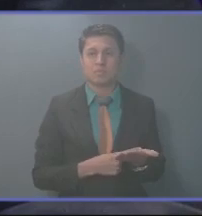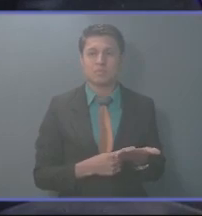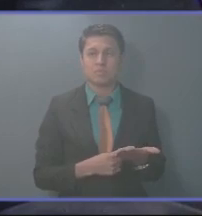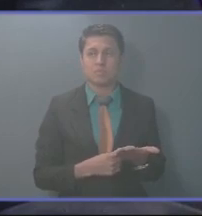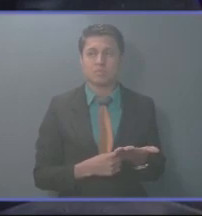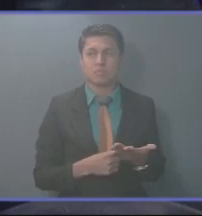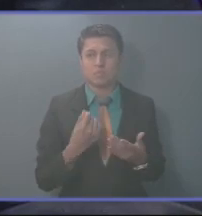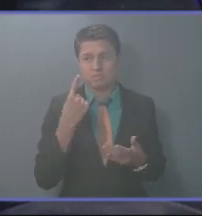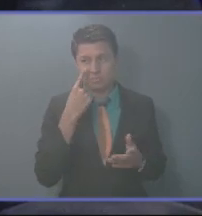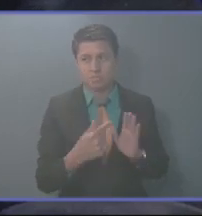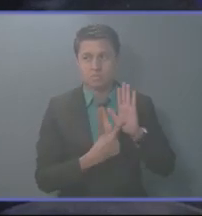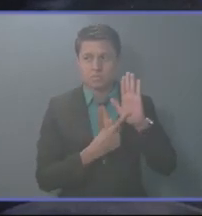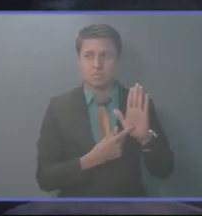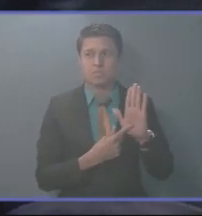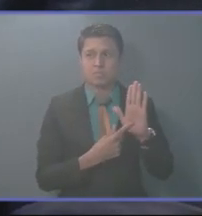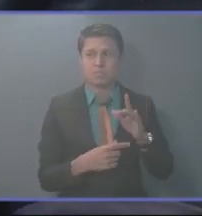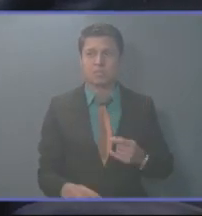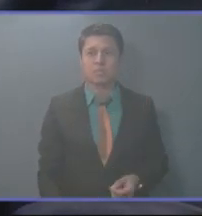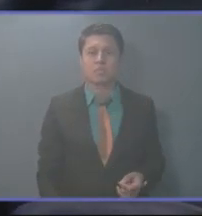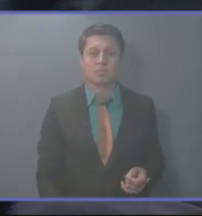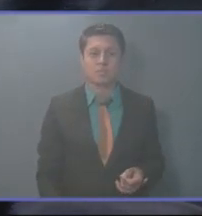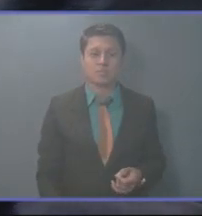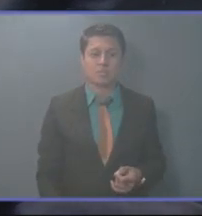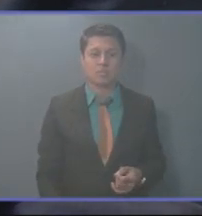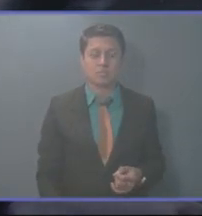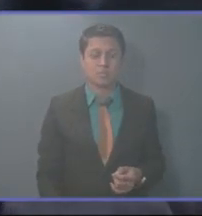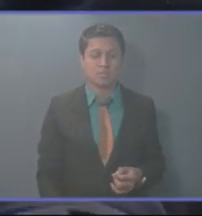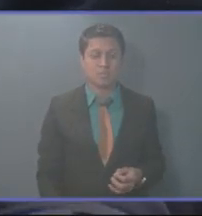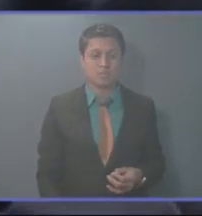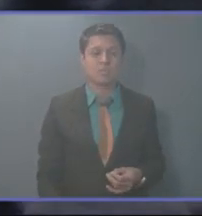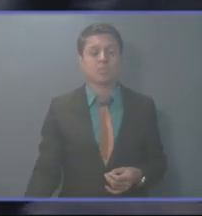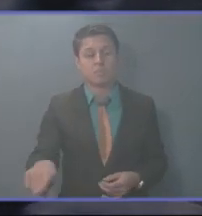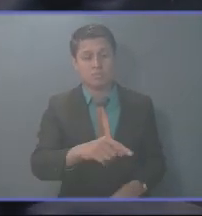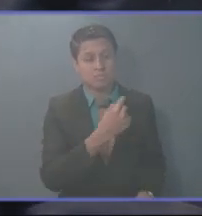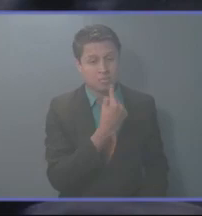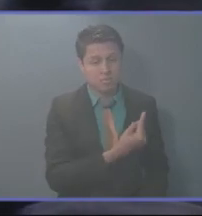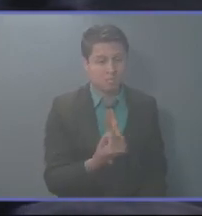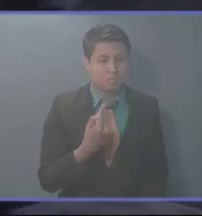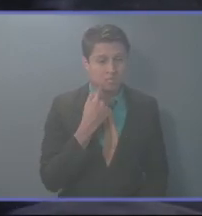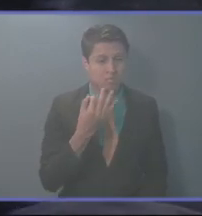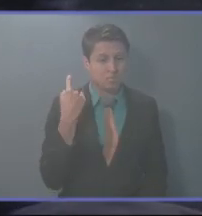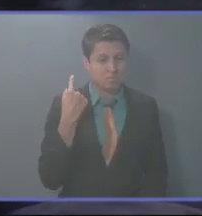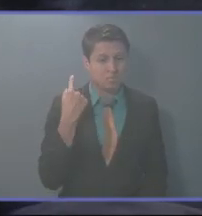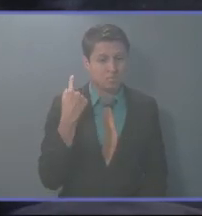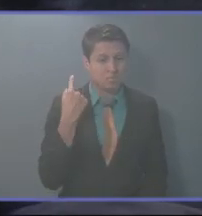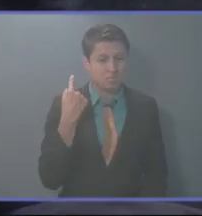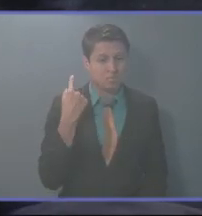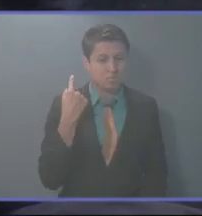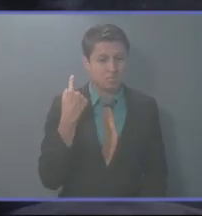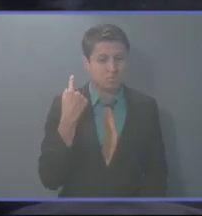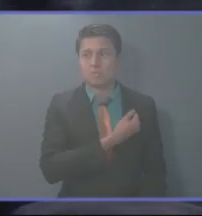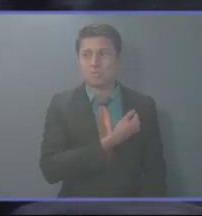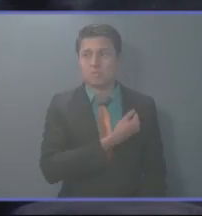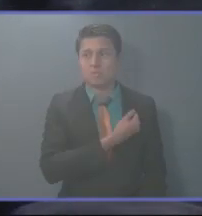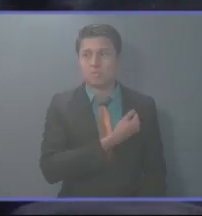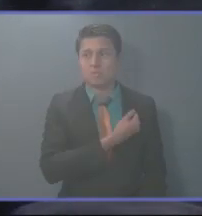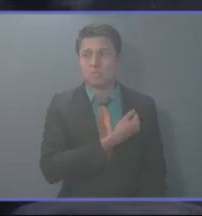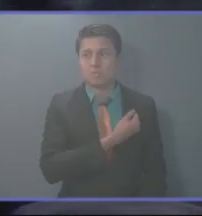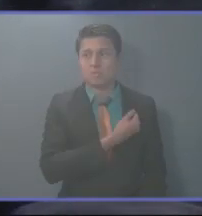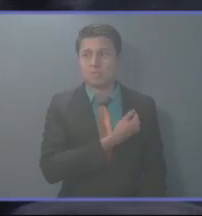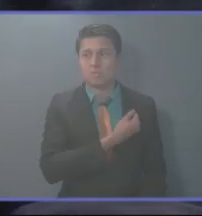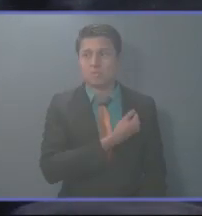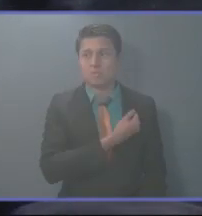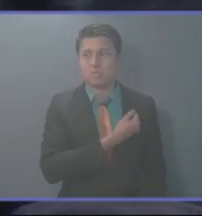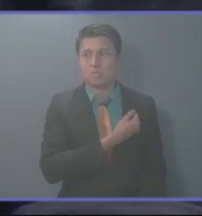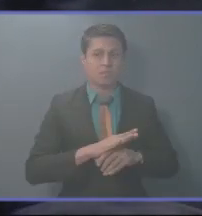en la presente norma, se promoverá la efectiva participación de las víctimas, garantizando su dignificación a través de la satisfacción